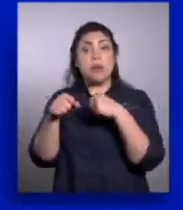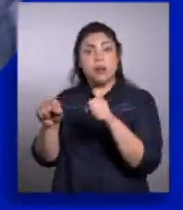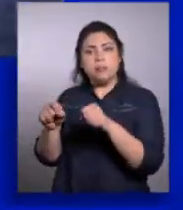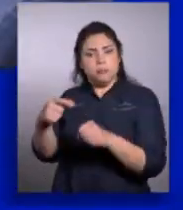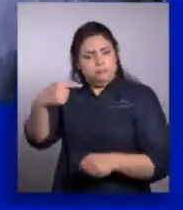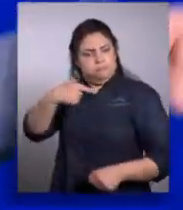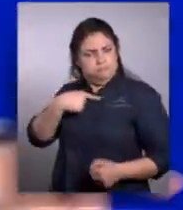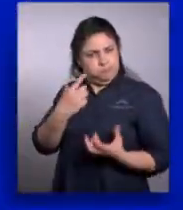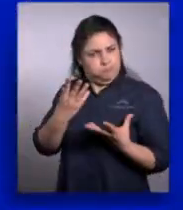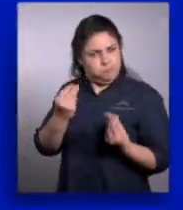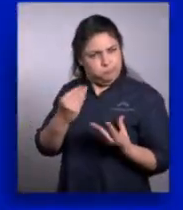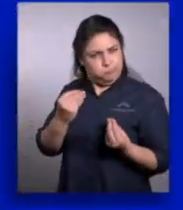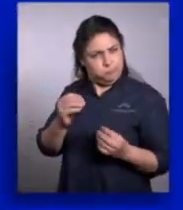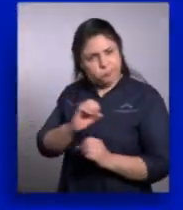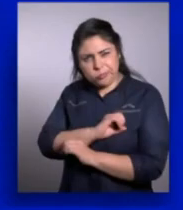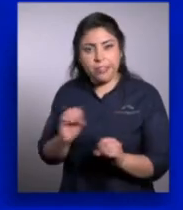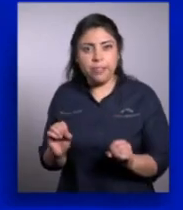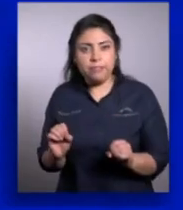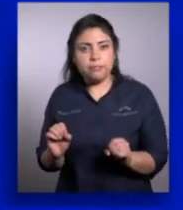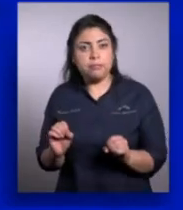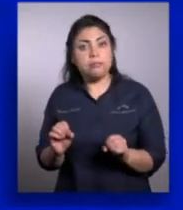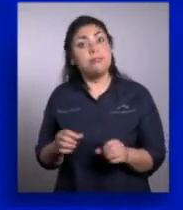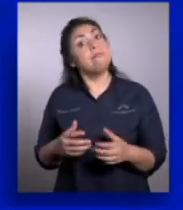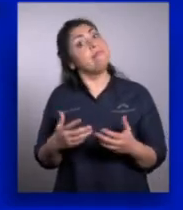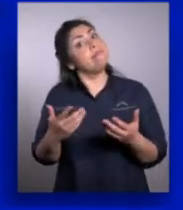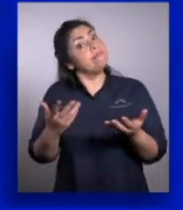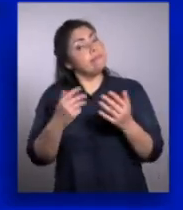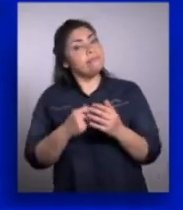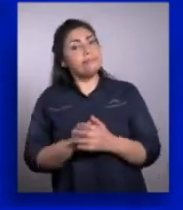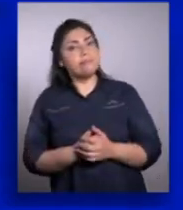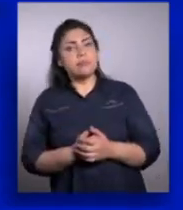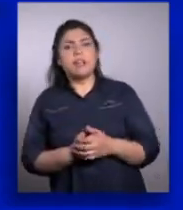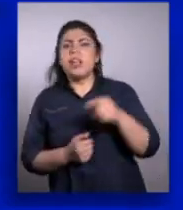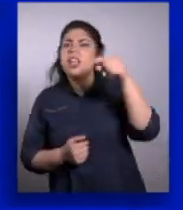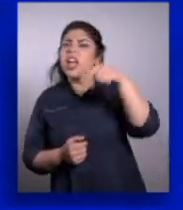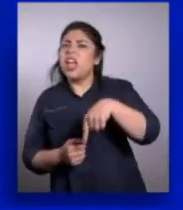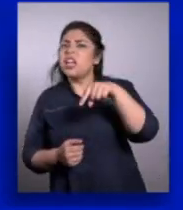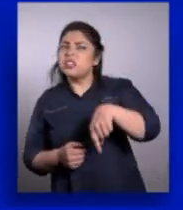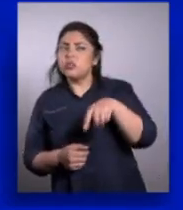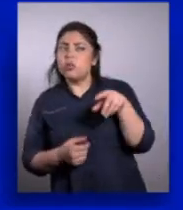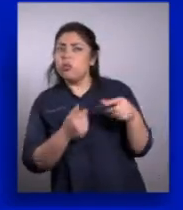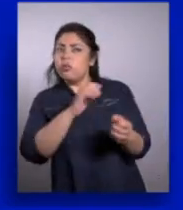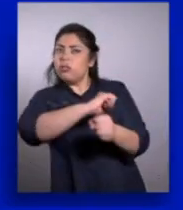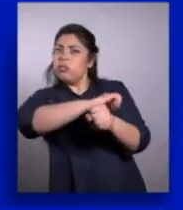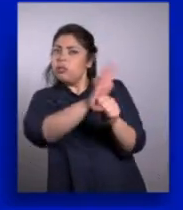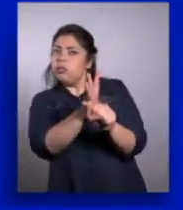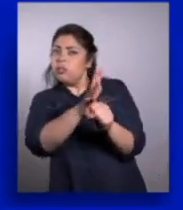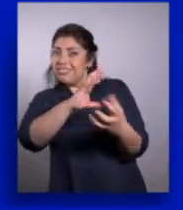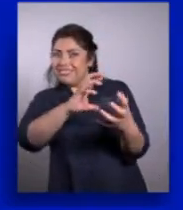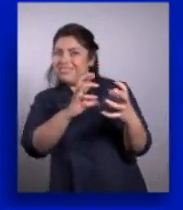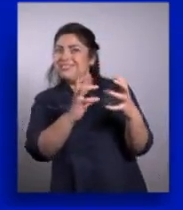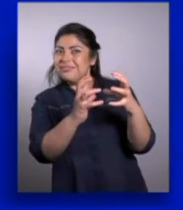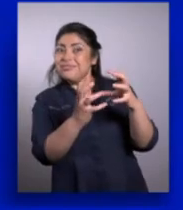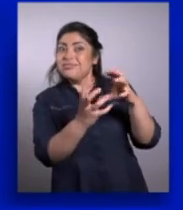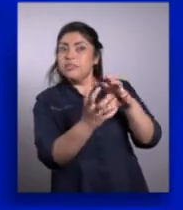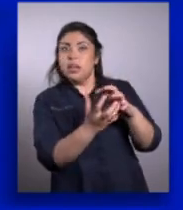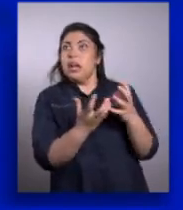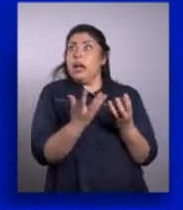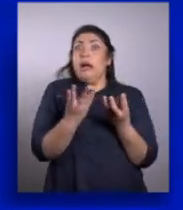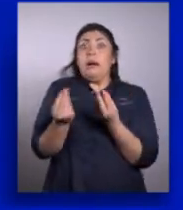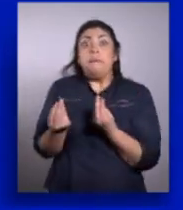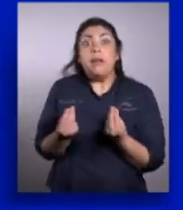en todas partes esto que está pasando en el mundo ha despertado temores de todo tipo de nuevo